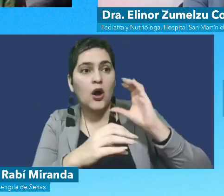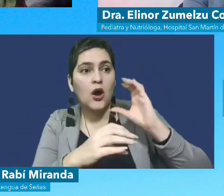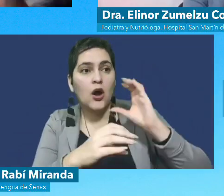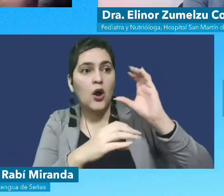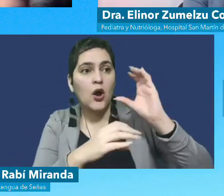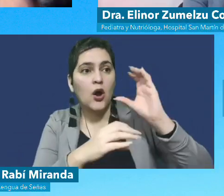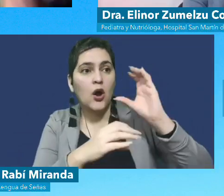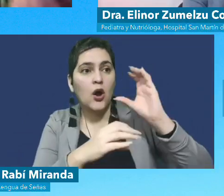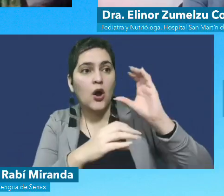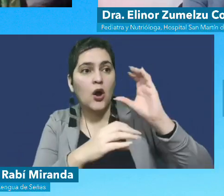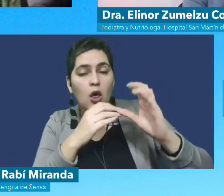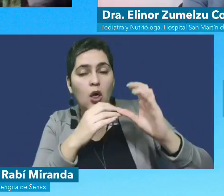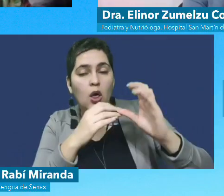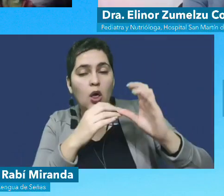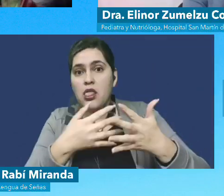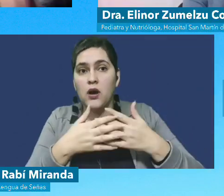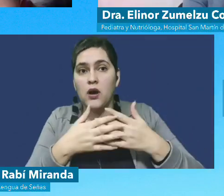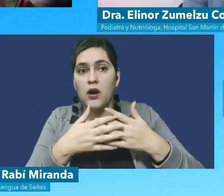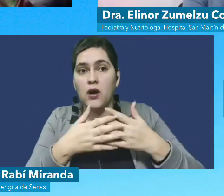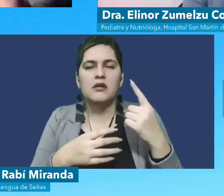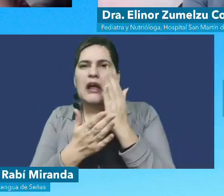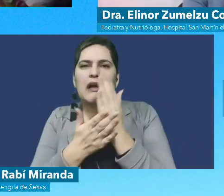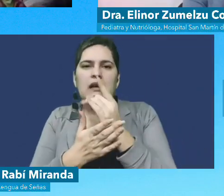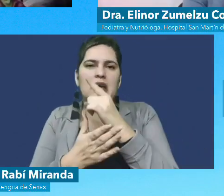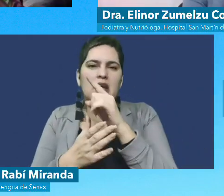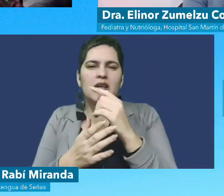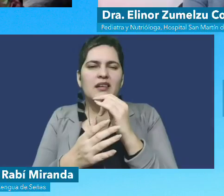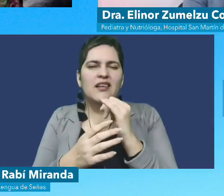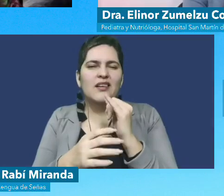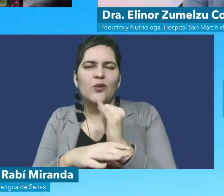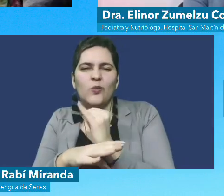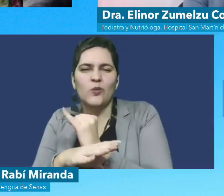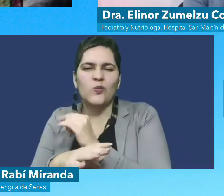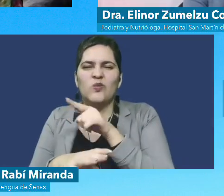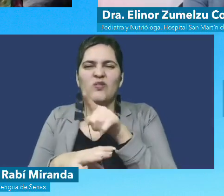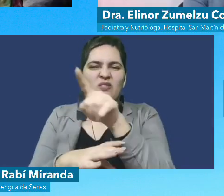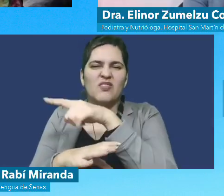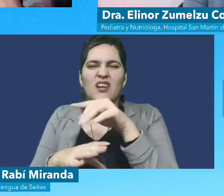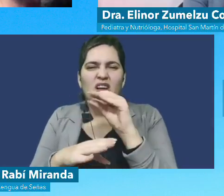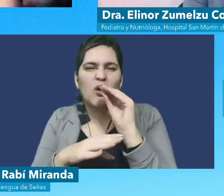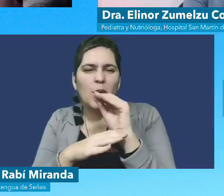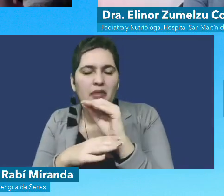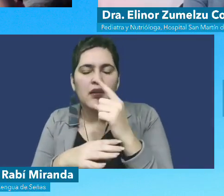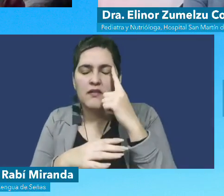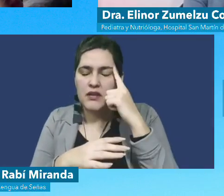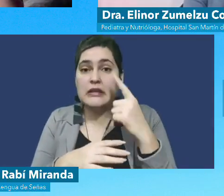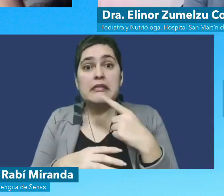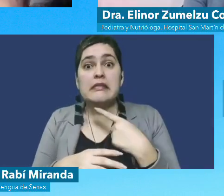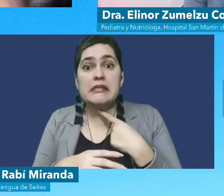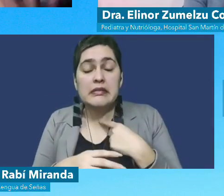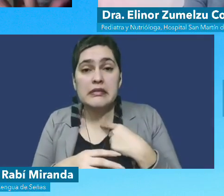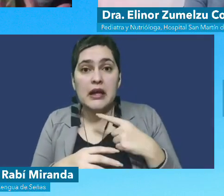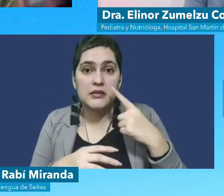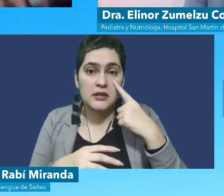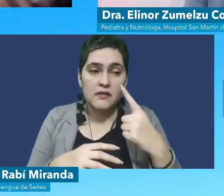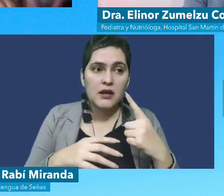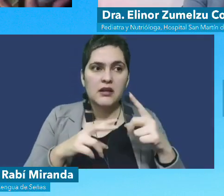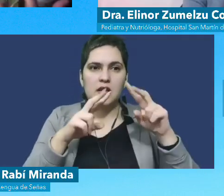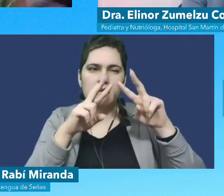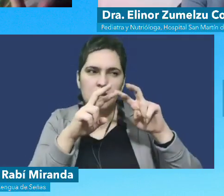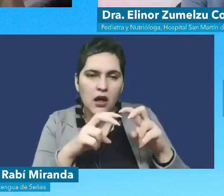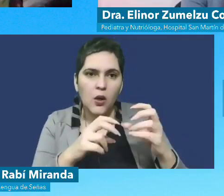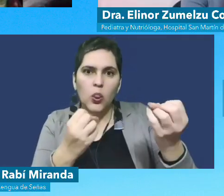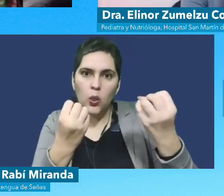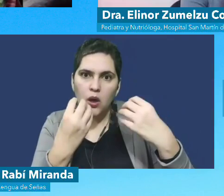impuesto la industria alimentaria, que también es súper interesante también cuando uno empieza a meterse en este tema de la alimentación, como que nos empezamos a educar, porque ni siquiera es